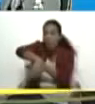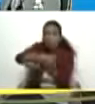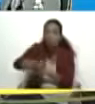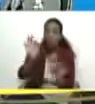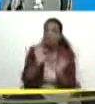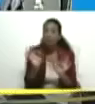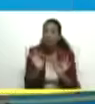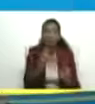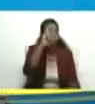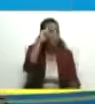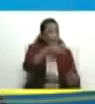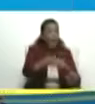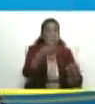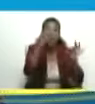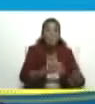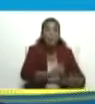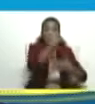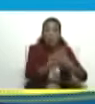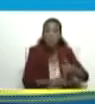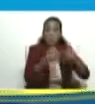Con grandes metas.